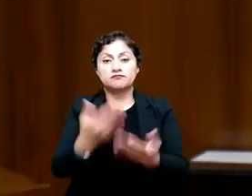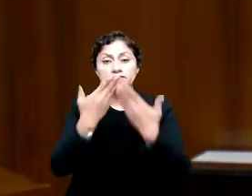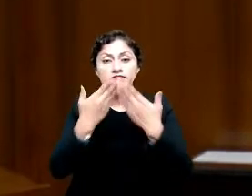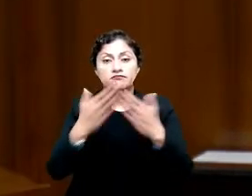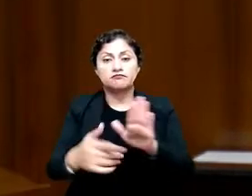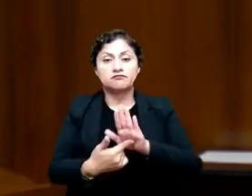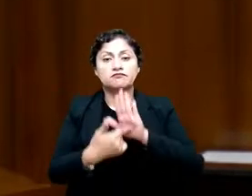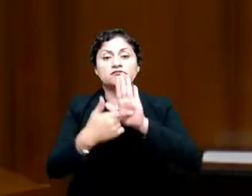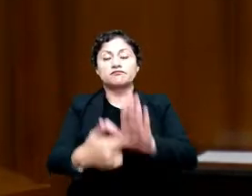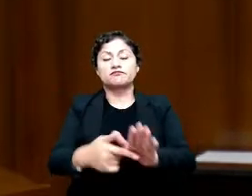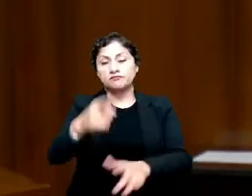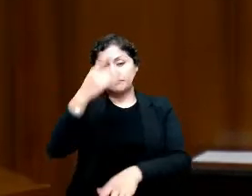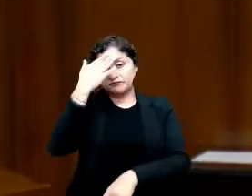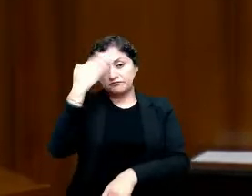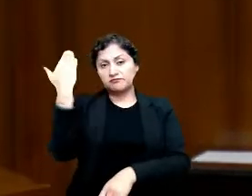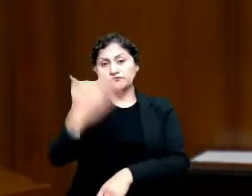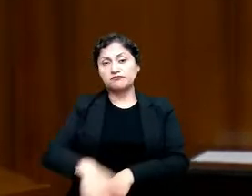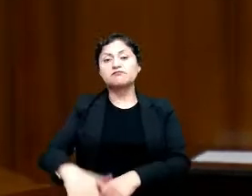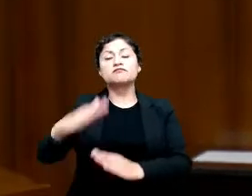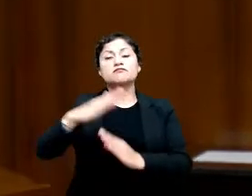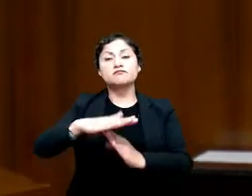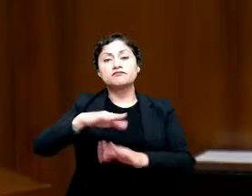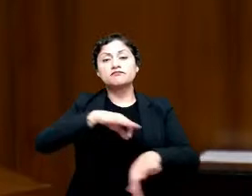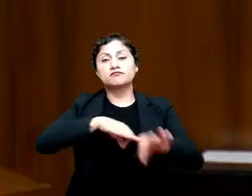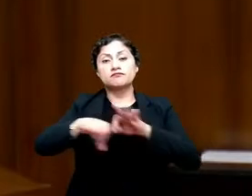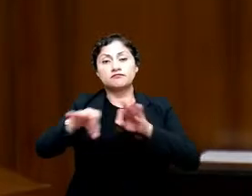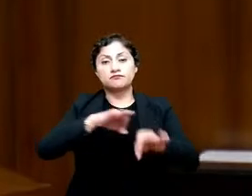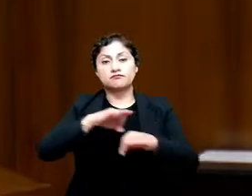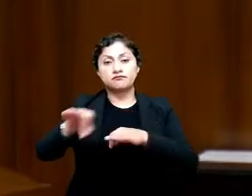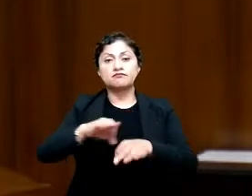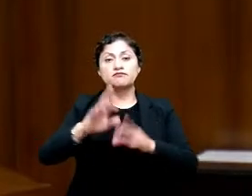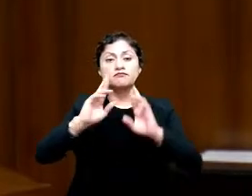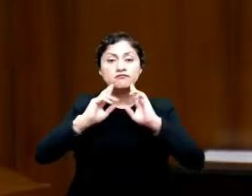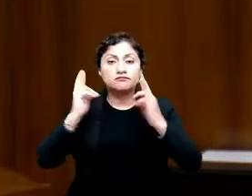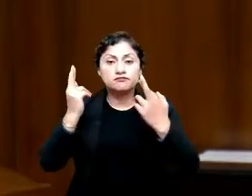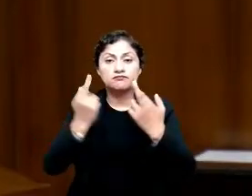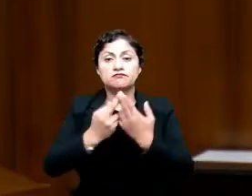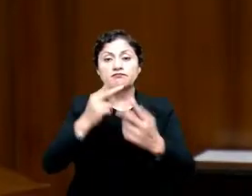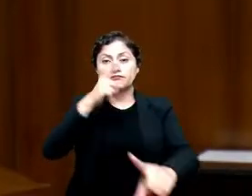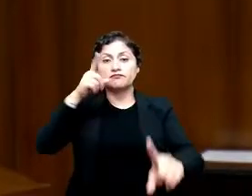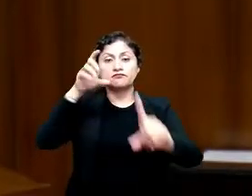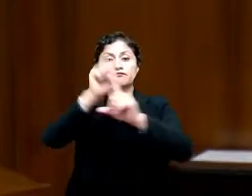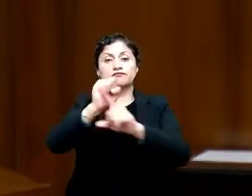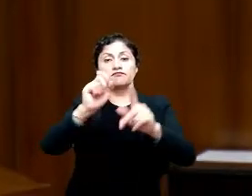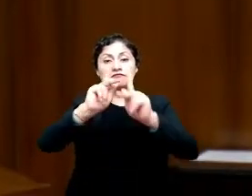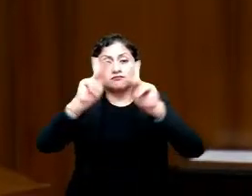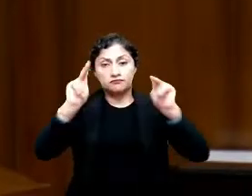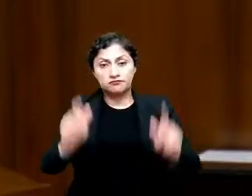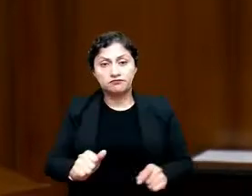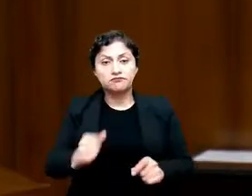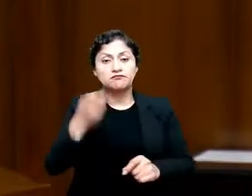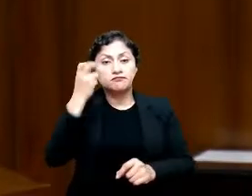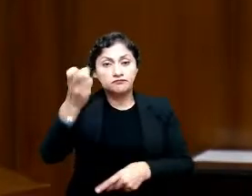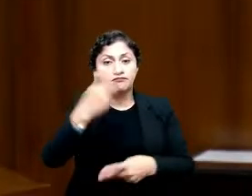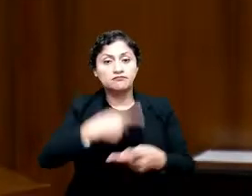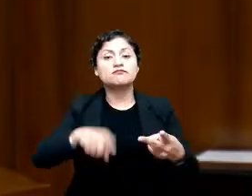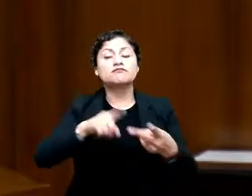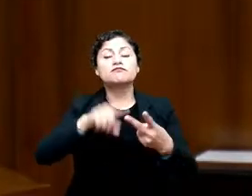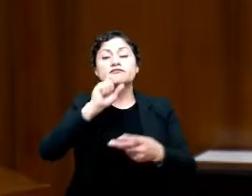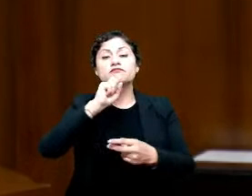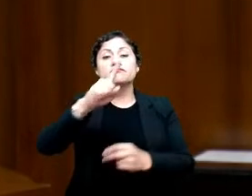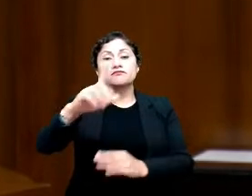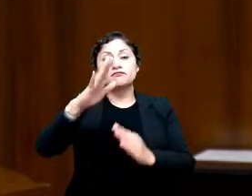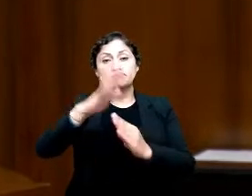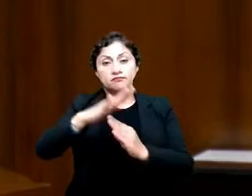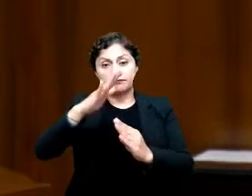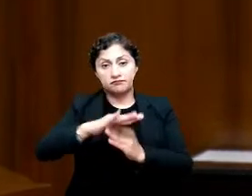reuniones denominadas Mesas de Trabajo de la Coordinación Territorial para la Construcción de la Paz y, por supuesto, las famosas mesas de